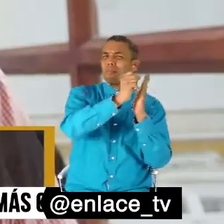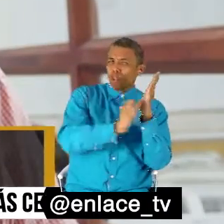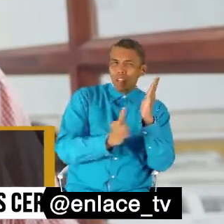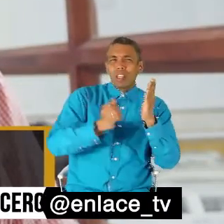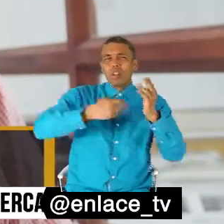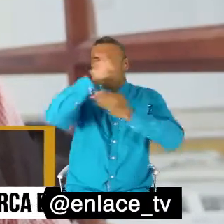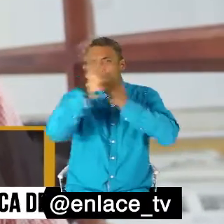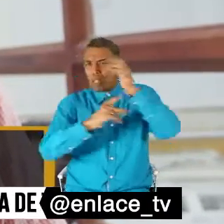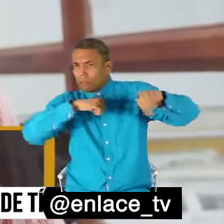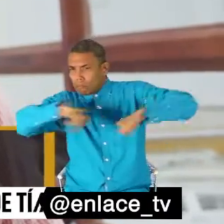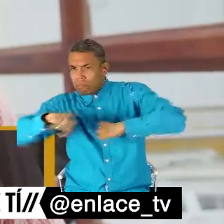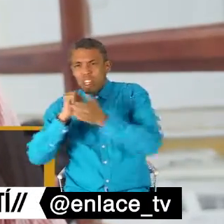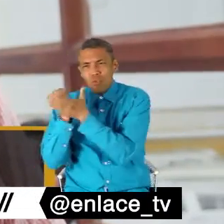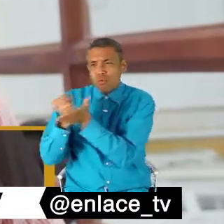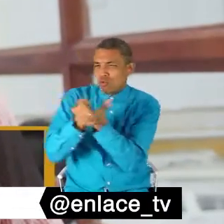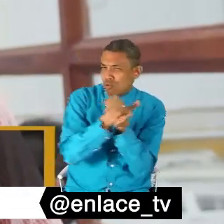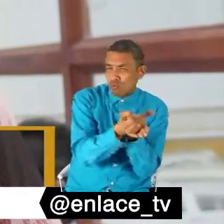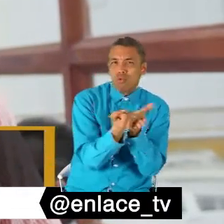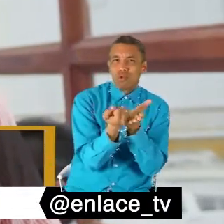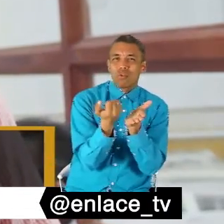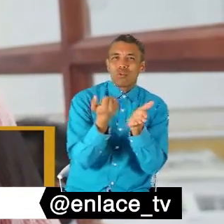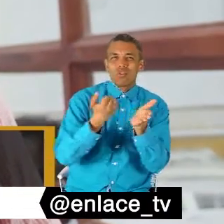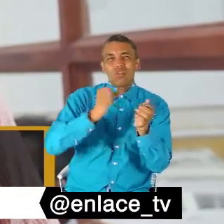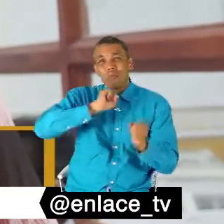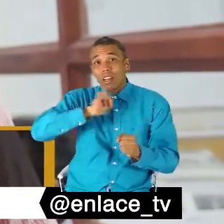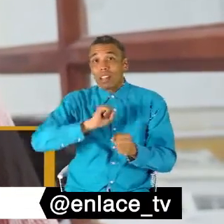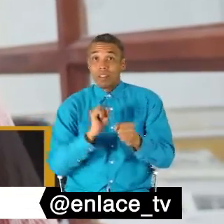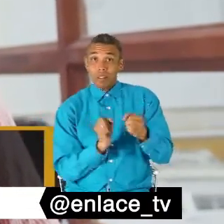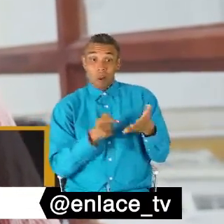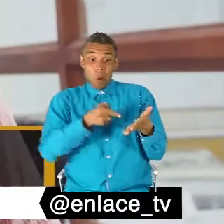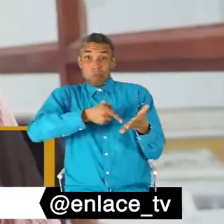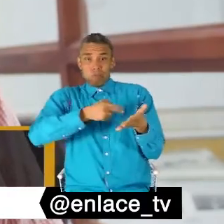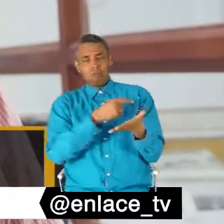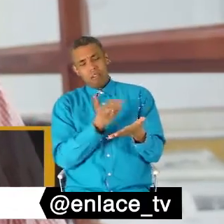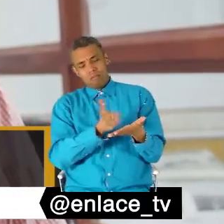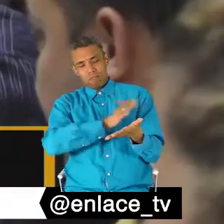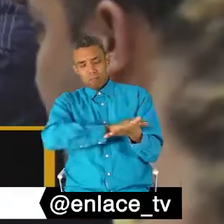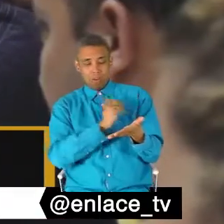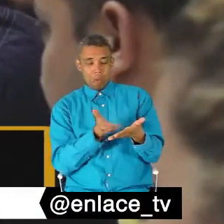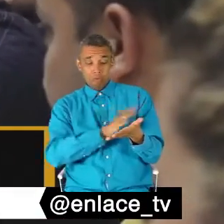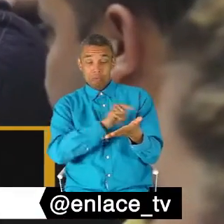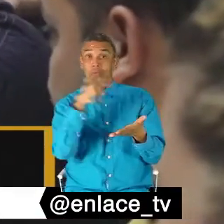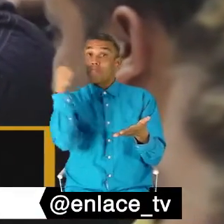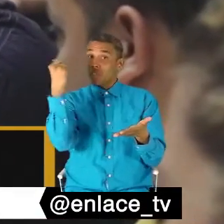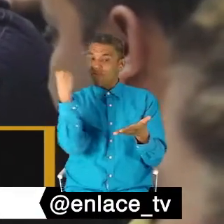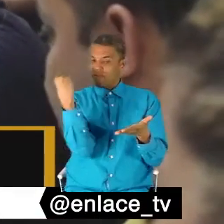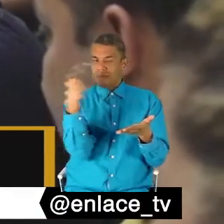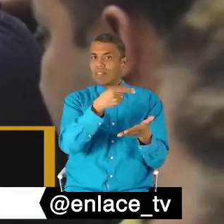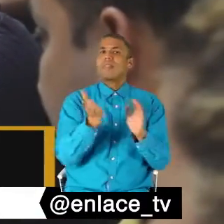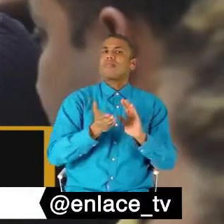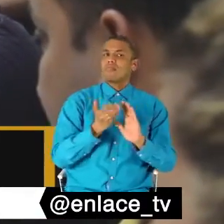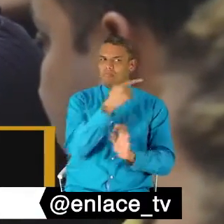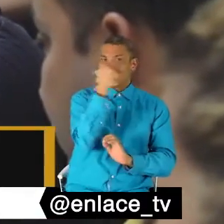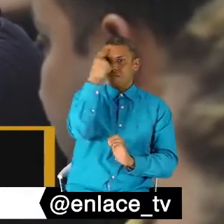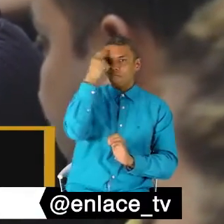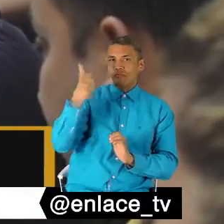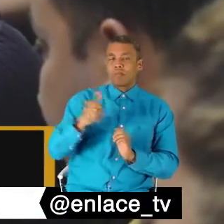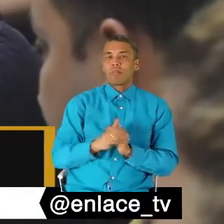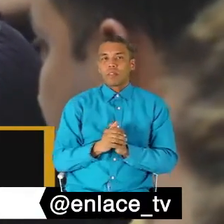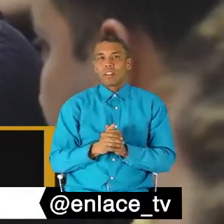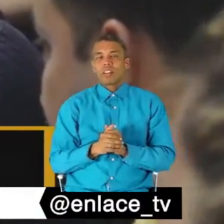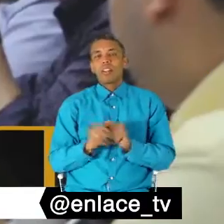90% de todas esas metas que quedaron plasmadas y contempladas en dicho plan. Por su parte, el gobierno municipal a través del secretario general